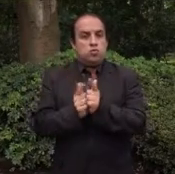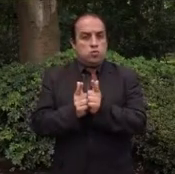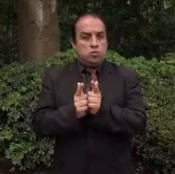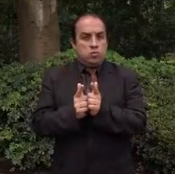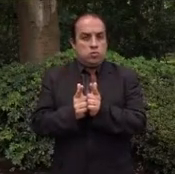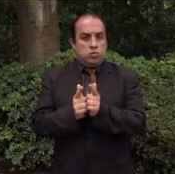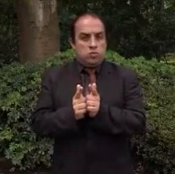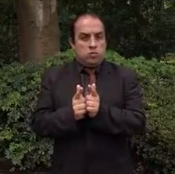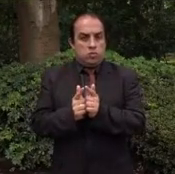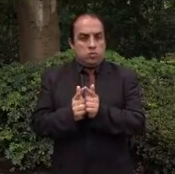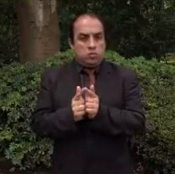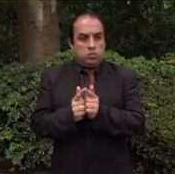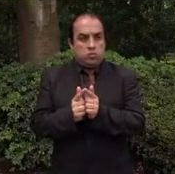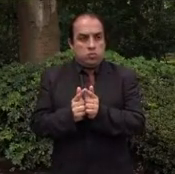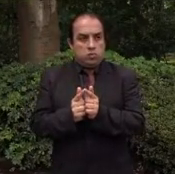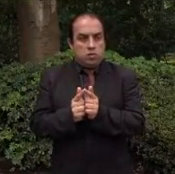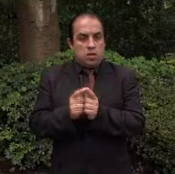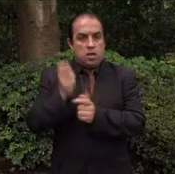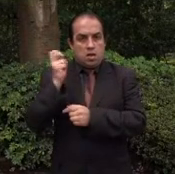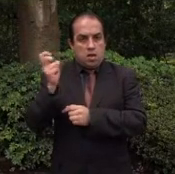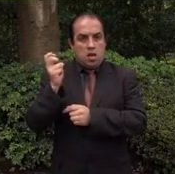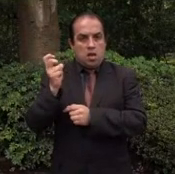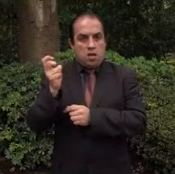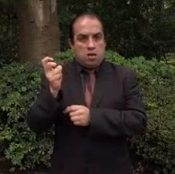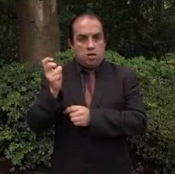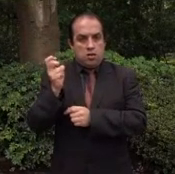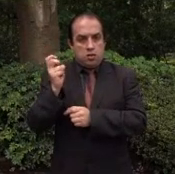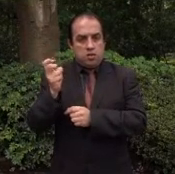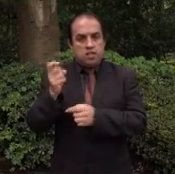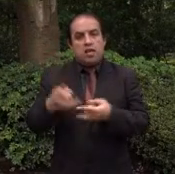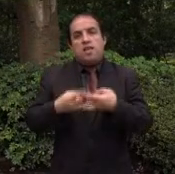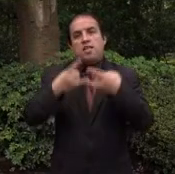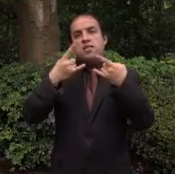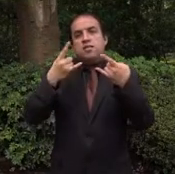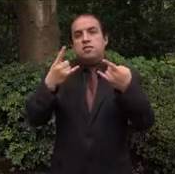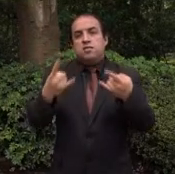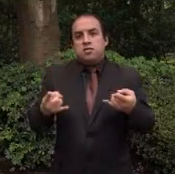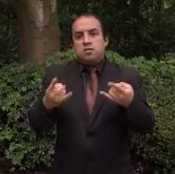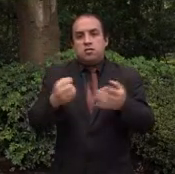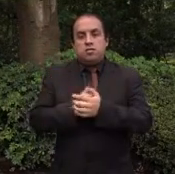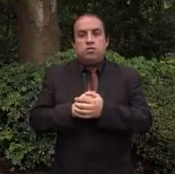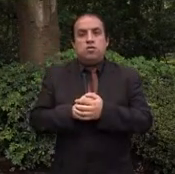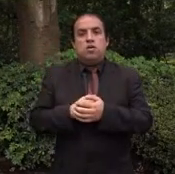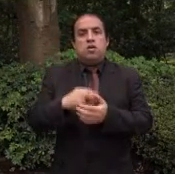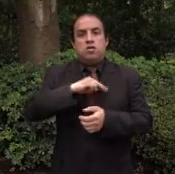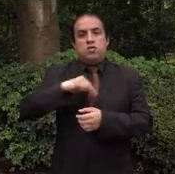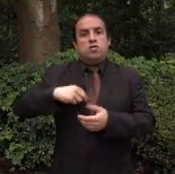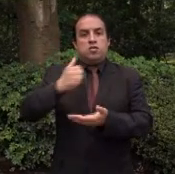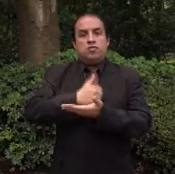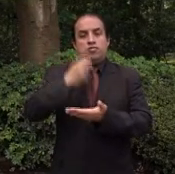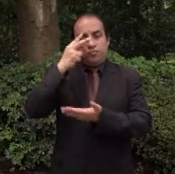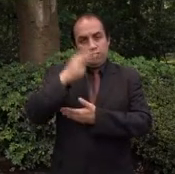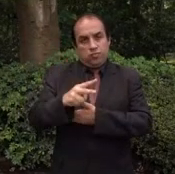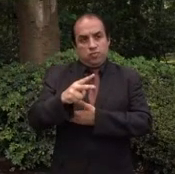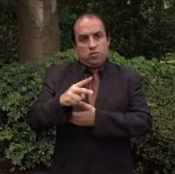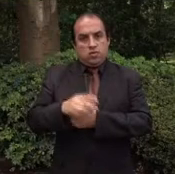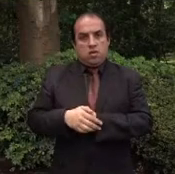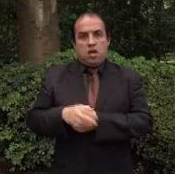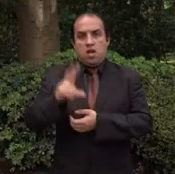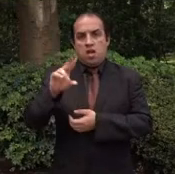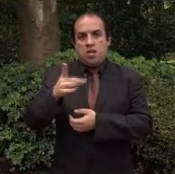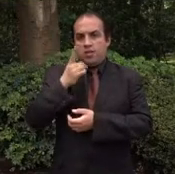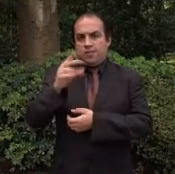bueno, esa es parte de la historia y de la democracia de nuestra ciudad y no se le niega a nadie